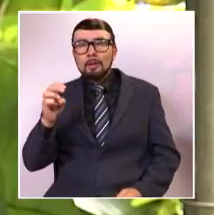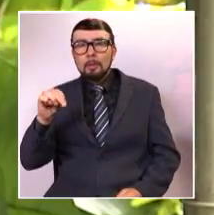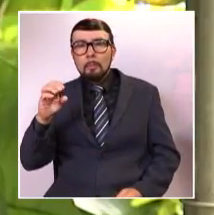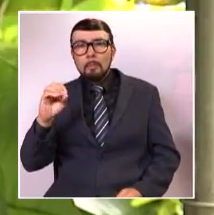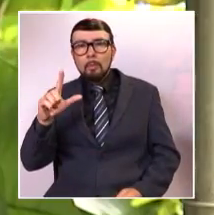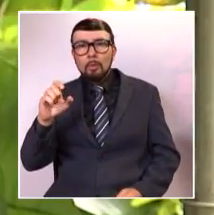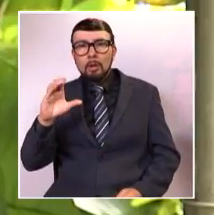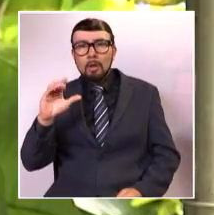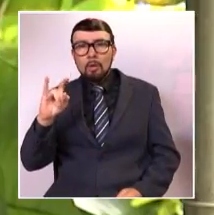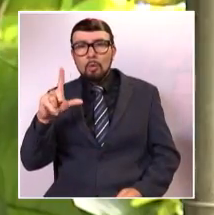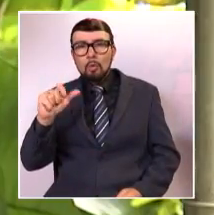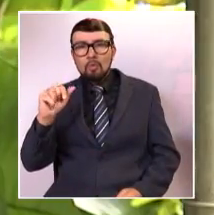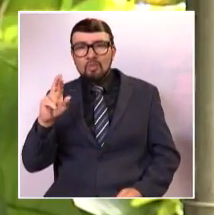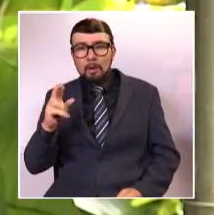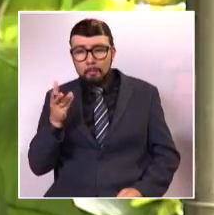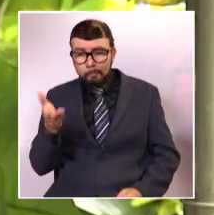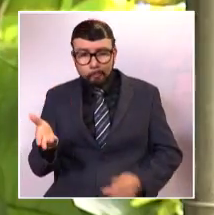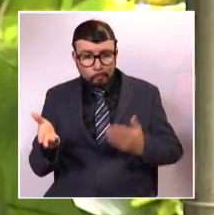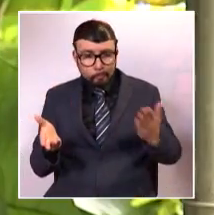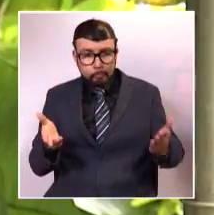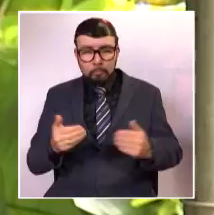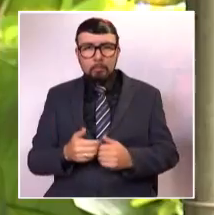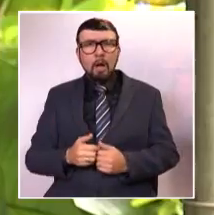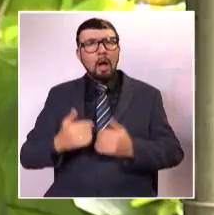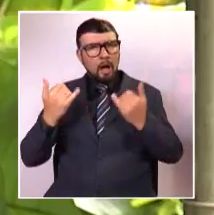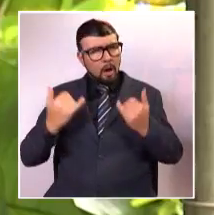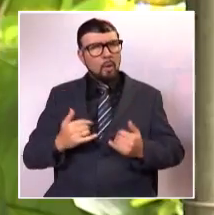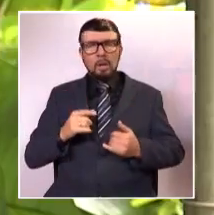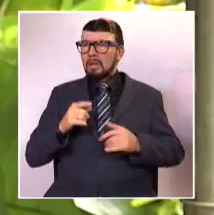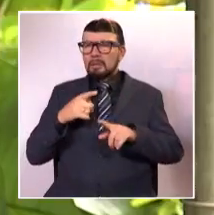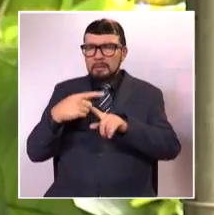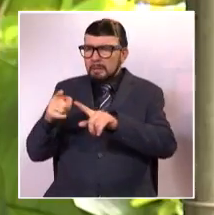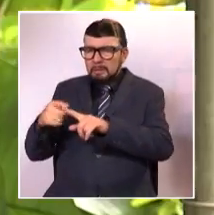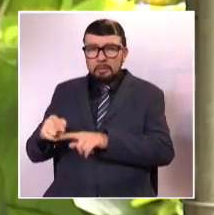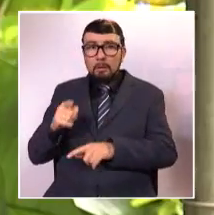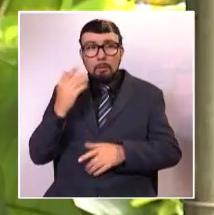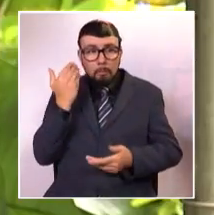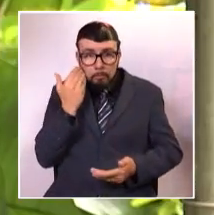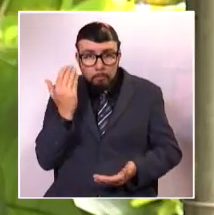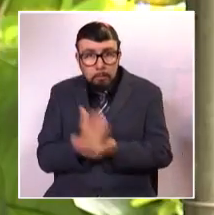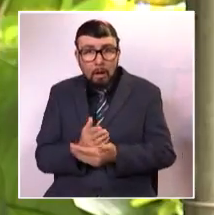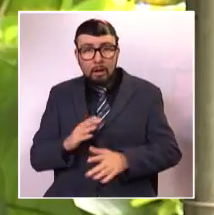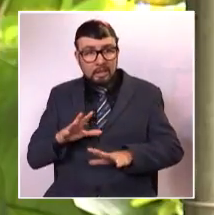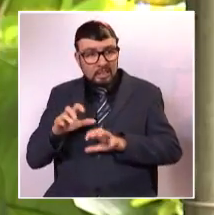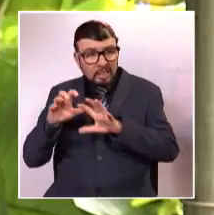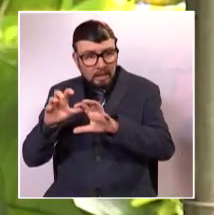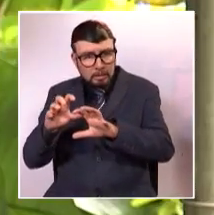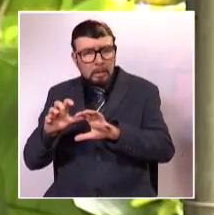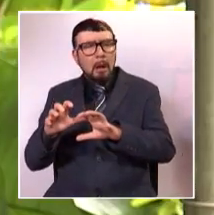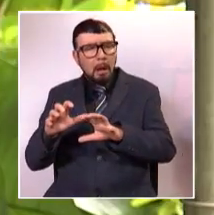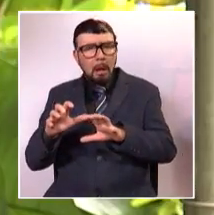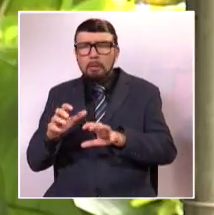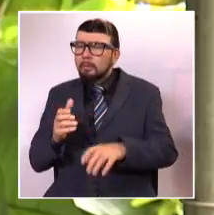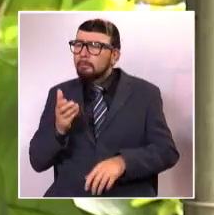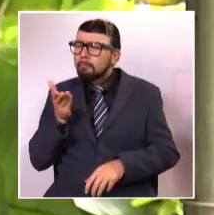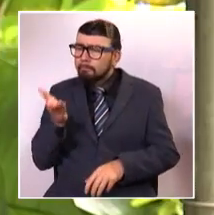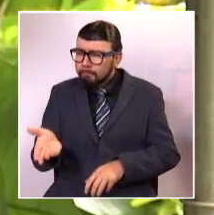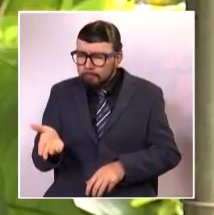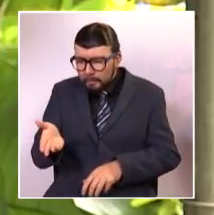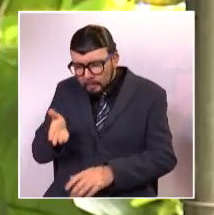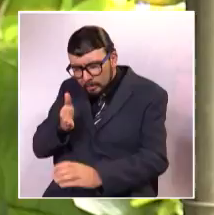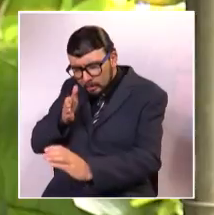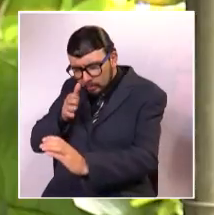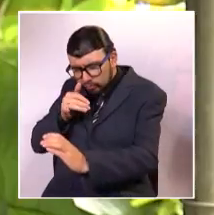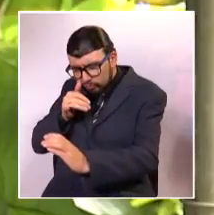los diagnósticos de cáncer y otros diagnósticos se hacen a través de técnicas de patología